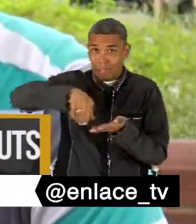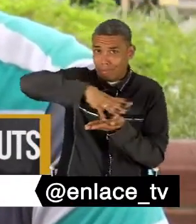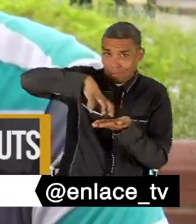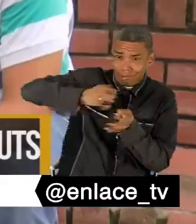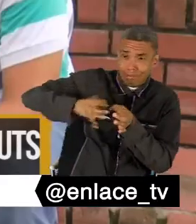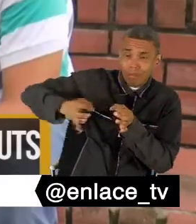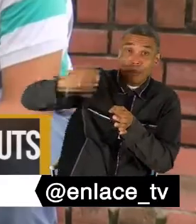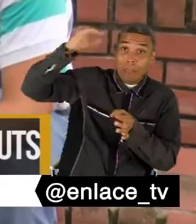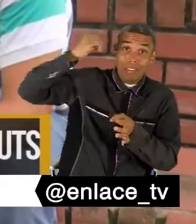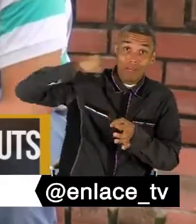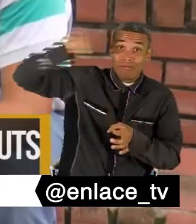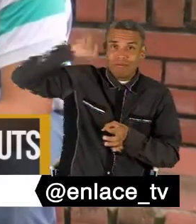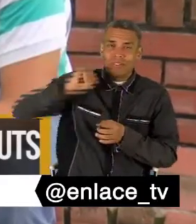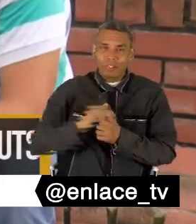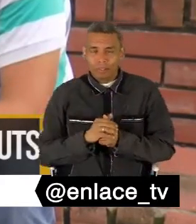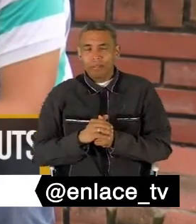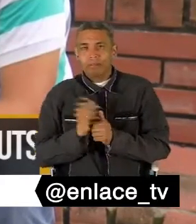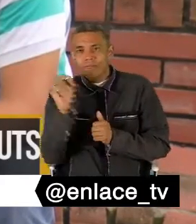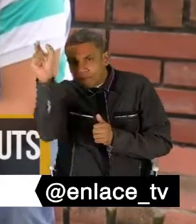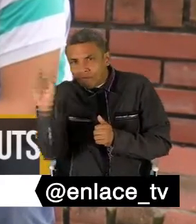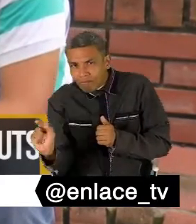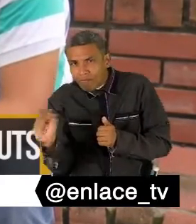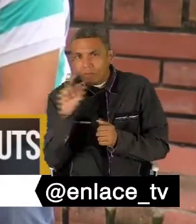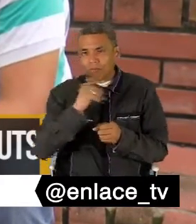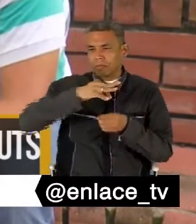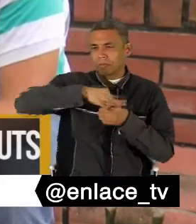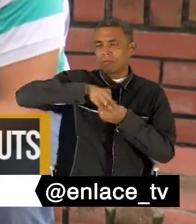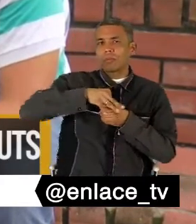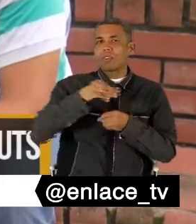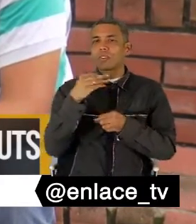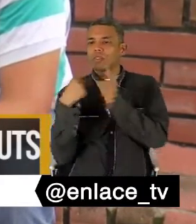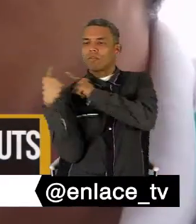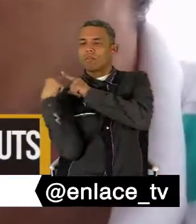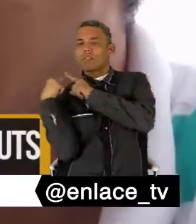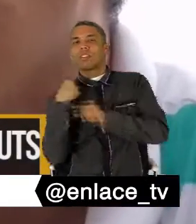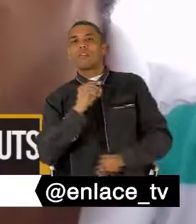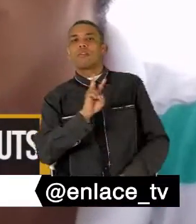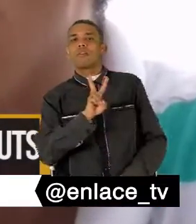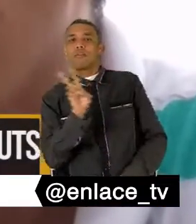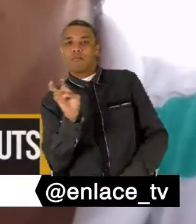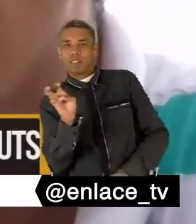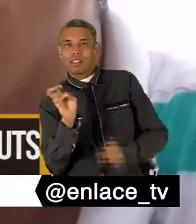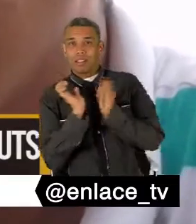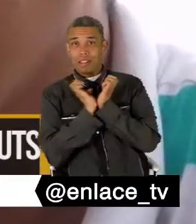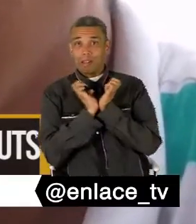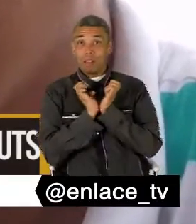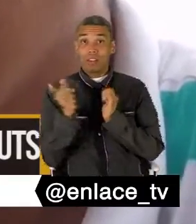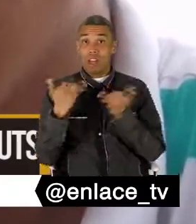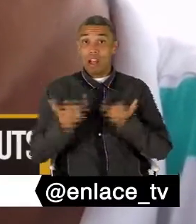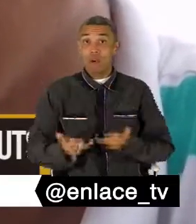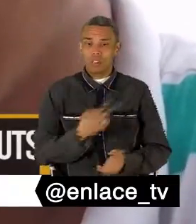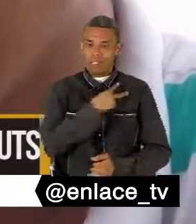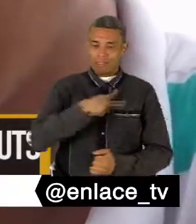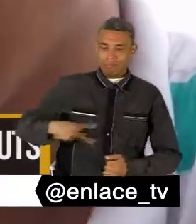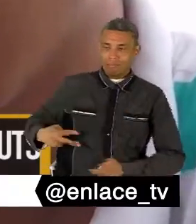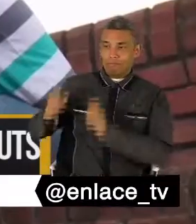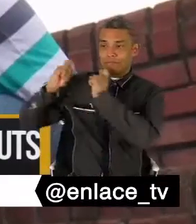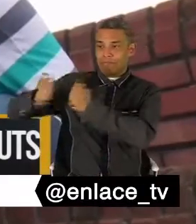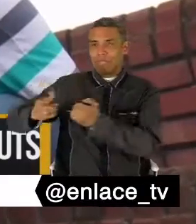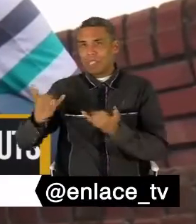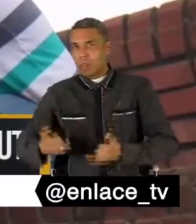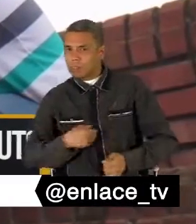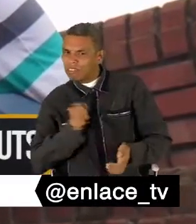para nosotros. Las elecciones por voto popular se cumplieron el pasado 27 de mayo y uno de los grandes retos es gestionar la construcción de la sede de